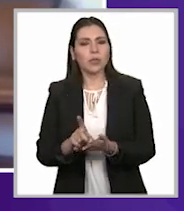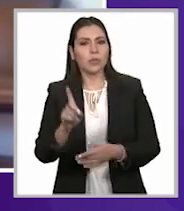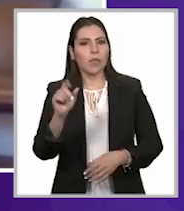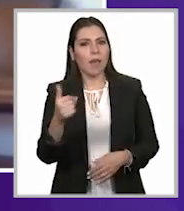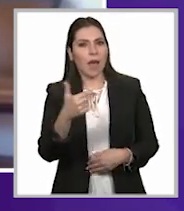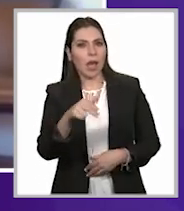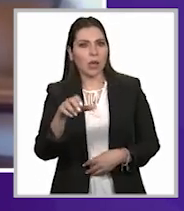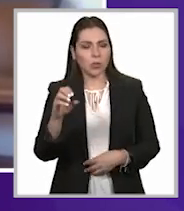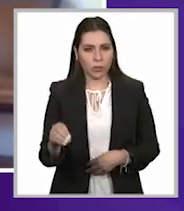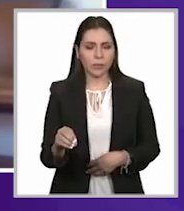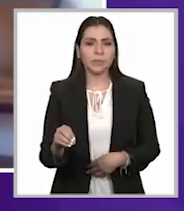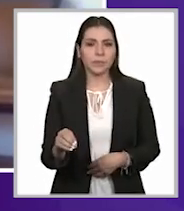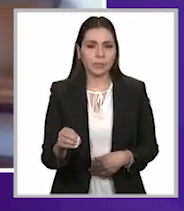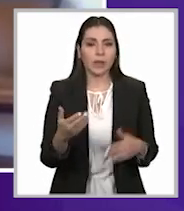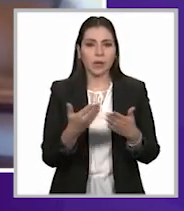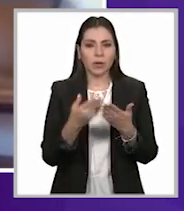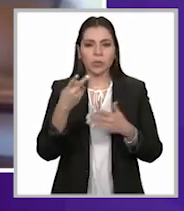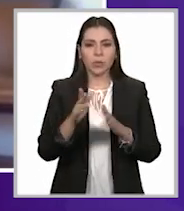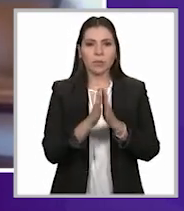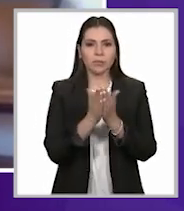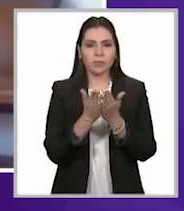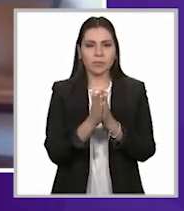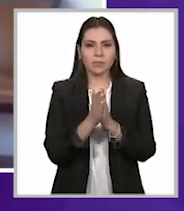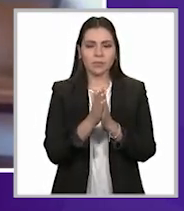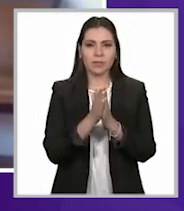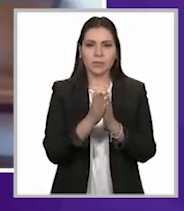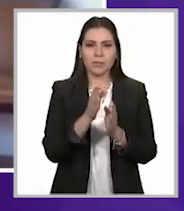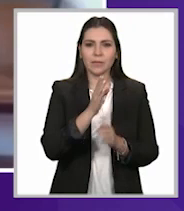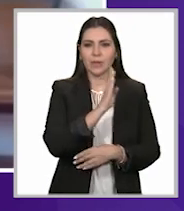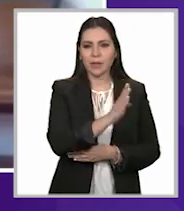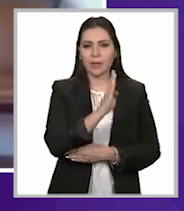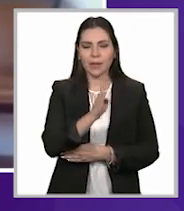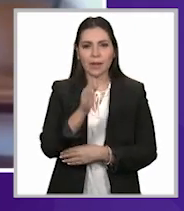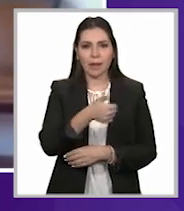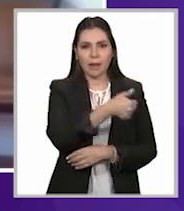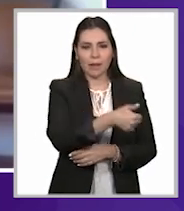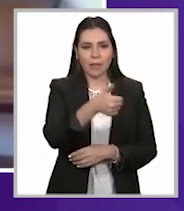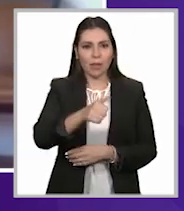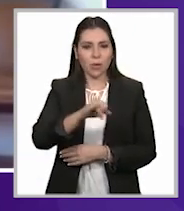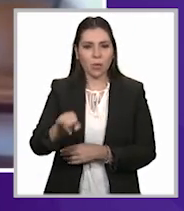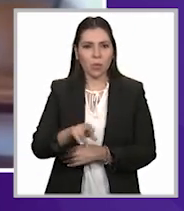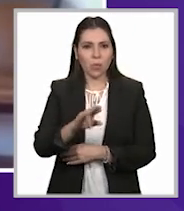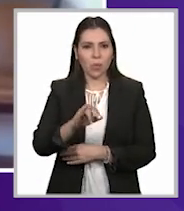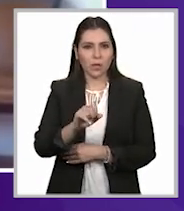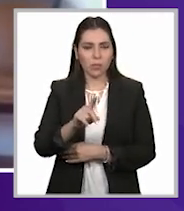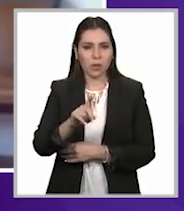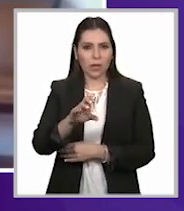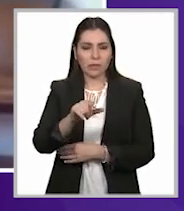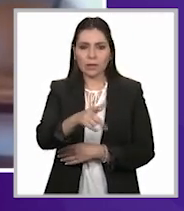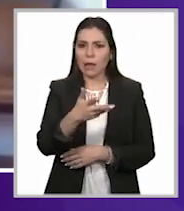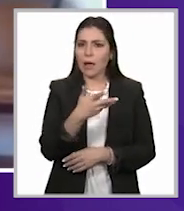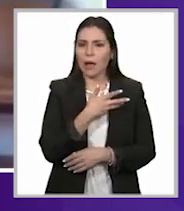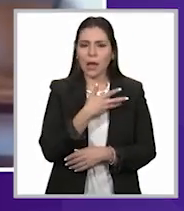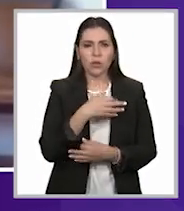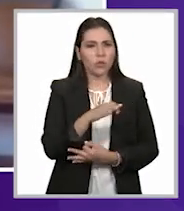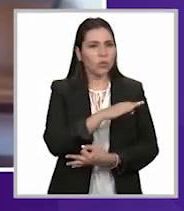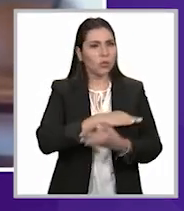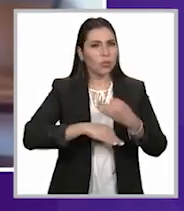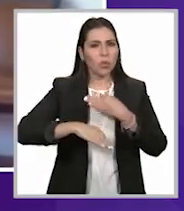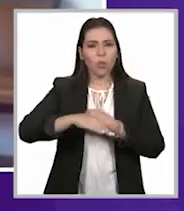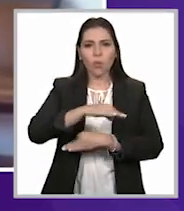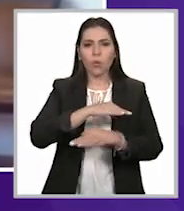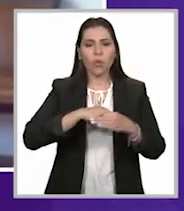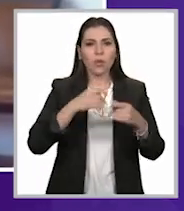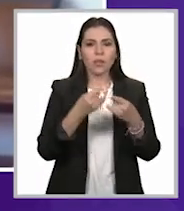daños. Y en ese sentido, en los cuadernos de jurisprudencia podemos encontrar todas las sentencias que ha establecido